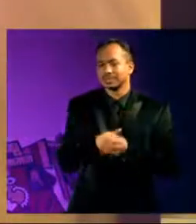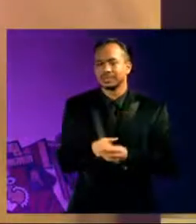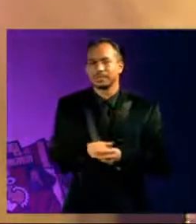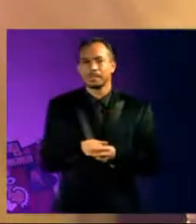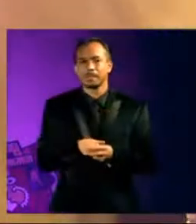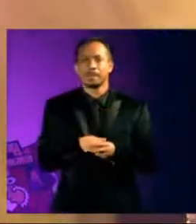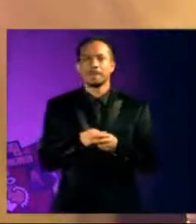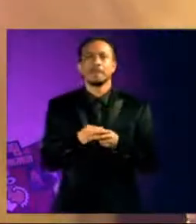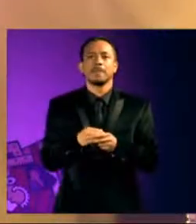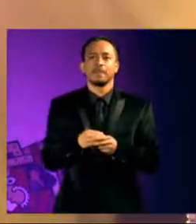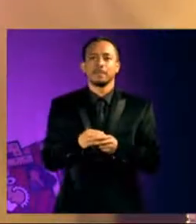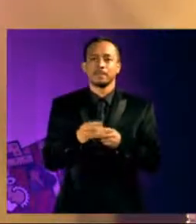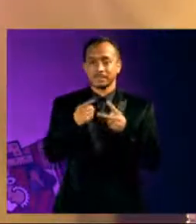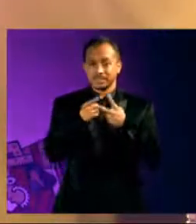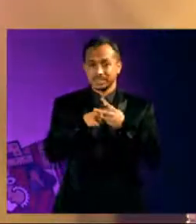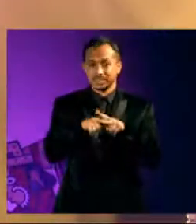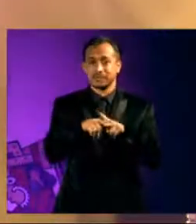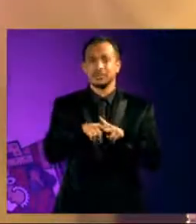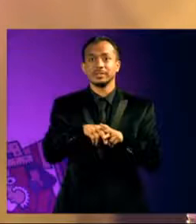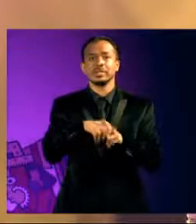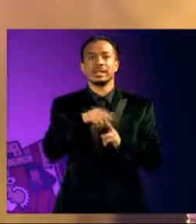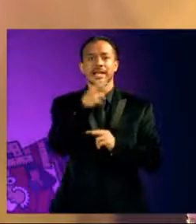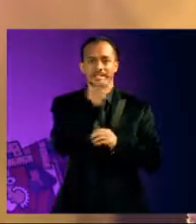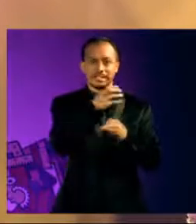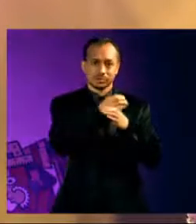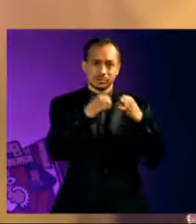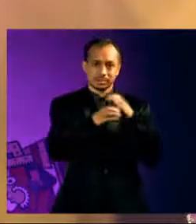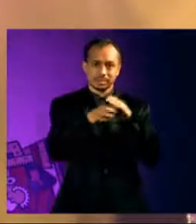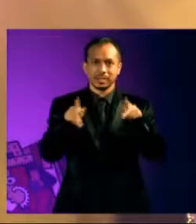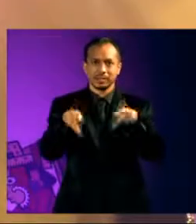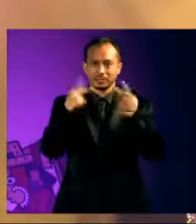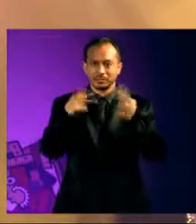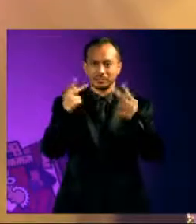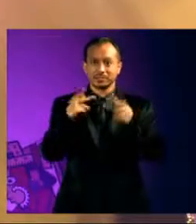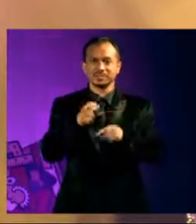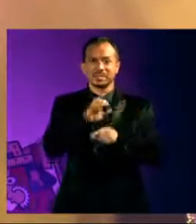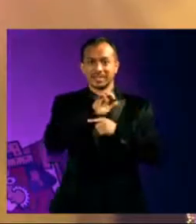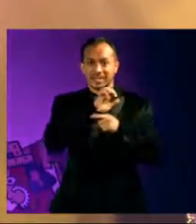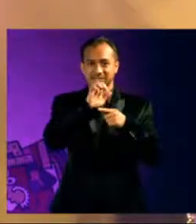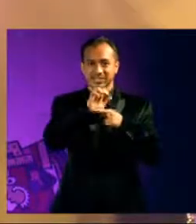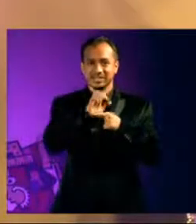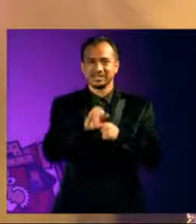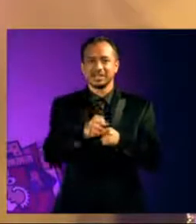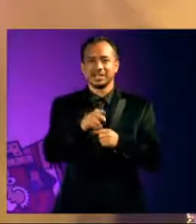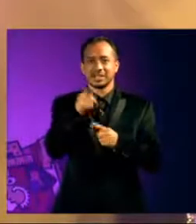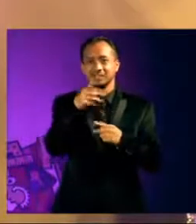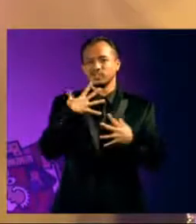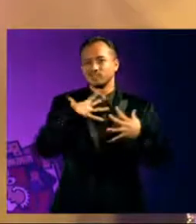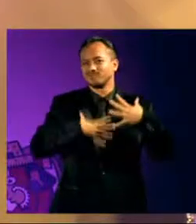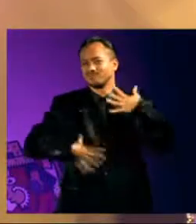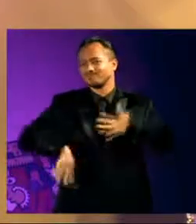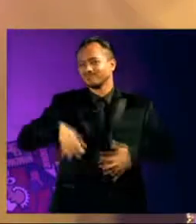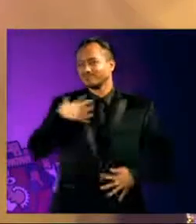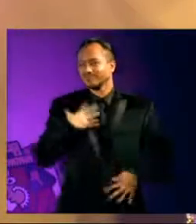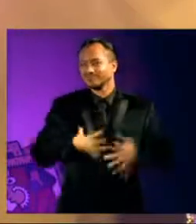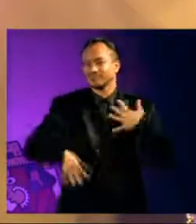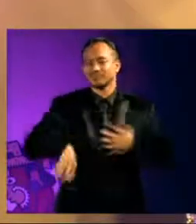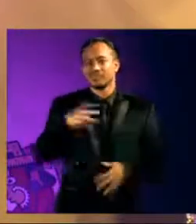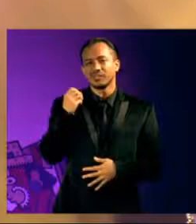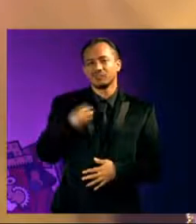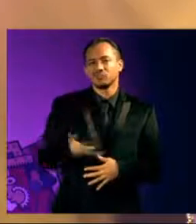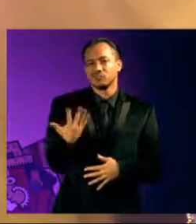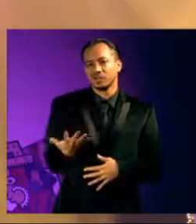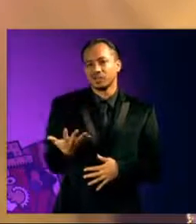empezaron a hacer esas cosas y lo que me trataban de vender como novedades me daba un poco de flojera no así los ensayos